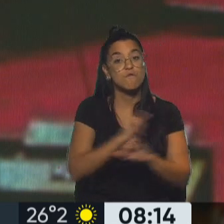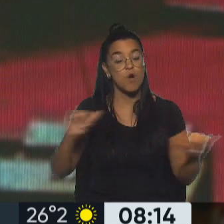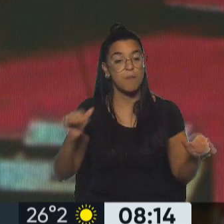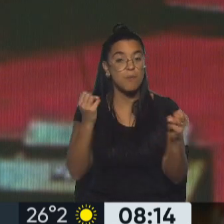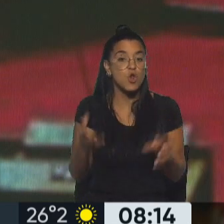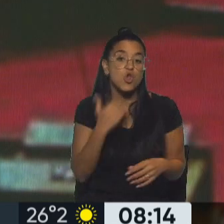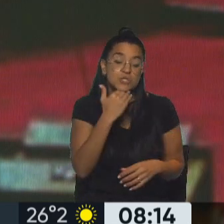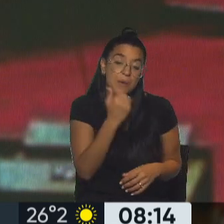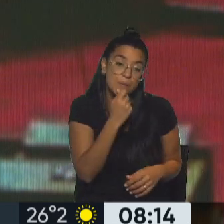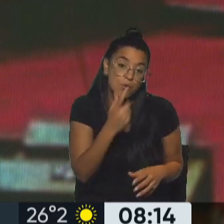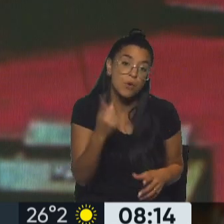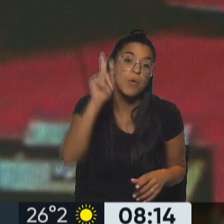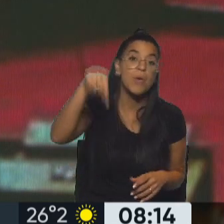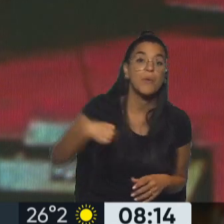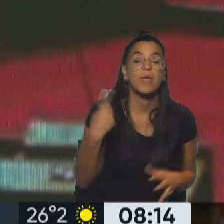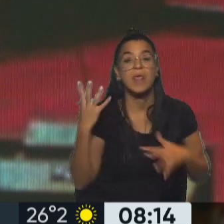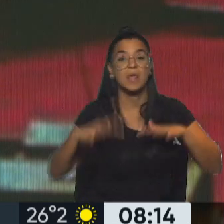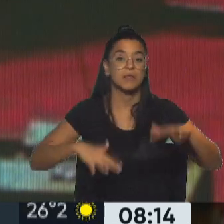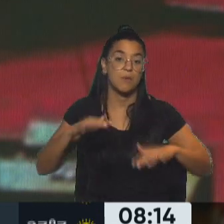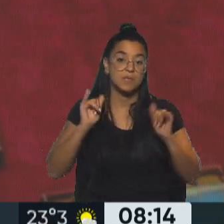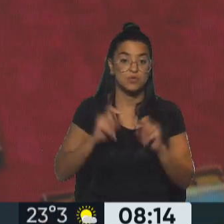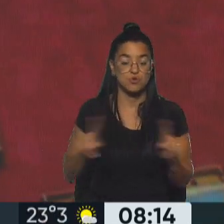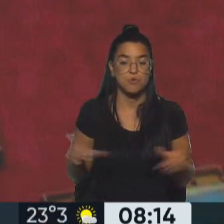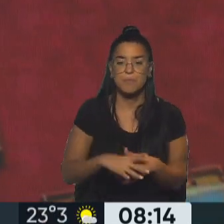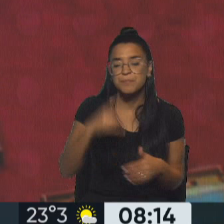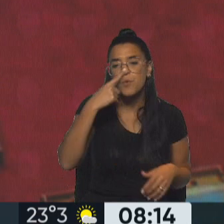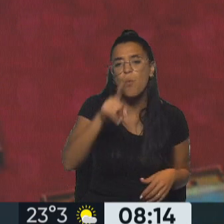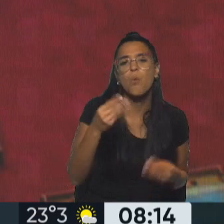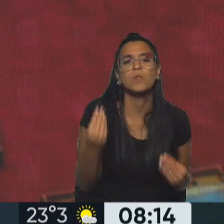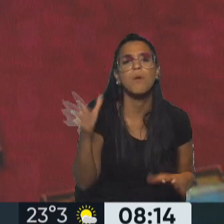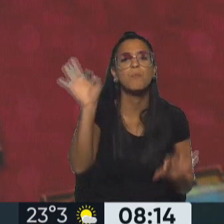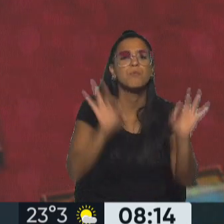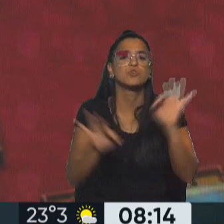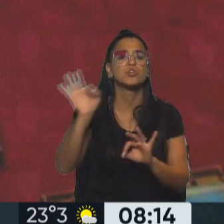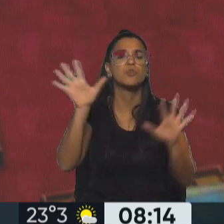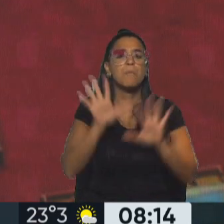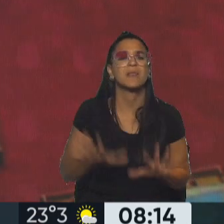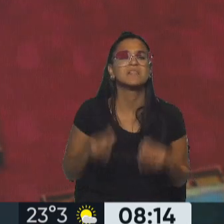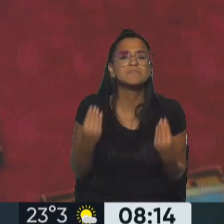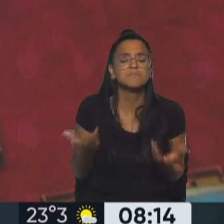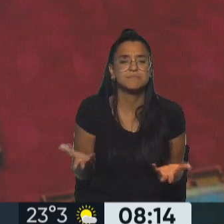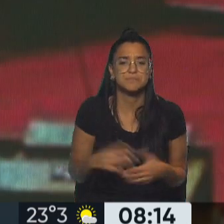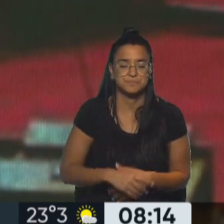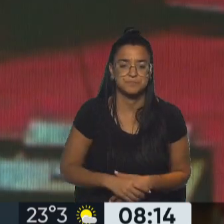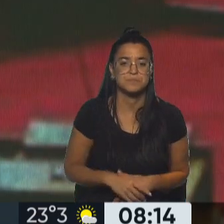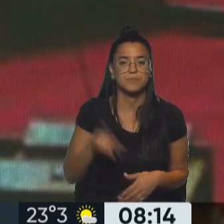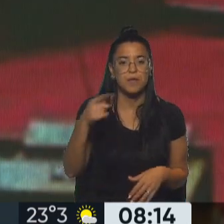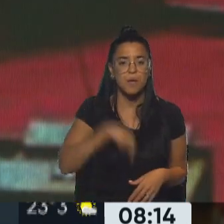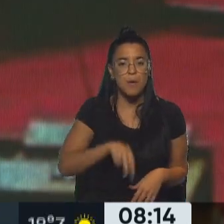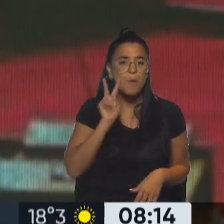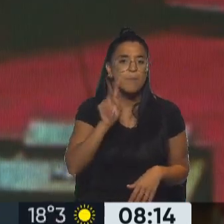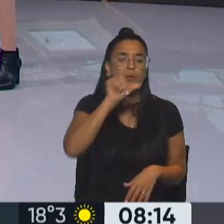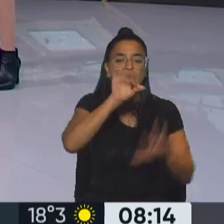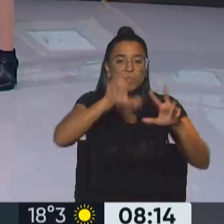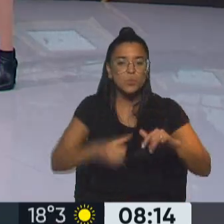no sabemos si esto puede provocar alguna inestabilidad mayor para terminar muy cortito Qué es ese proyecto de participación Bueno ahí vamos a ver